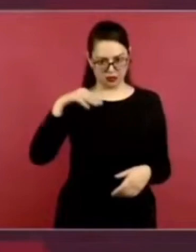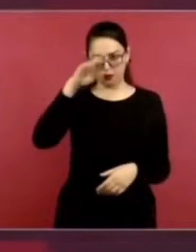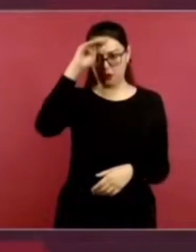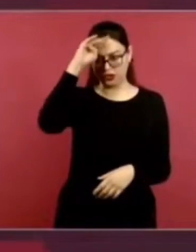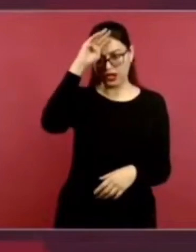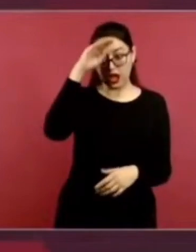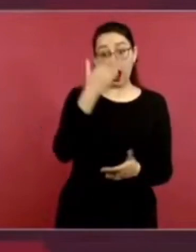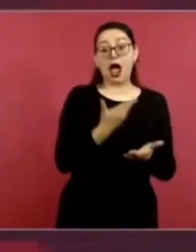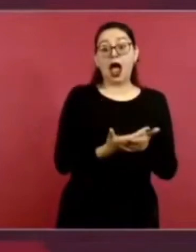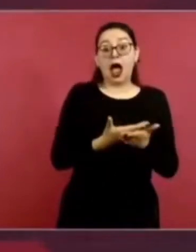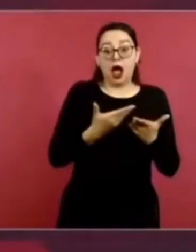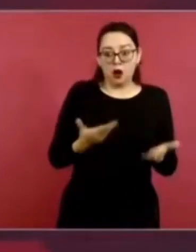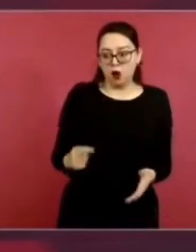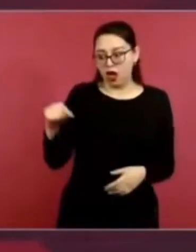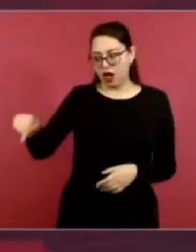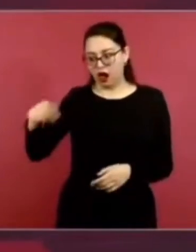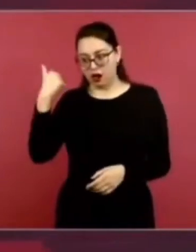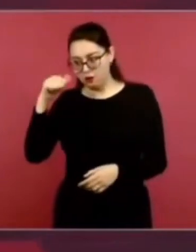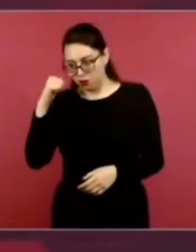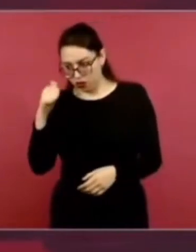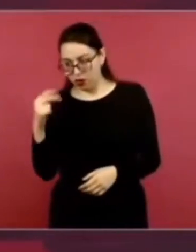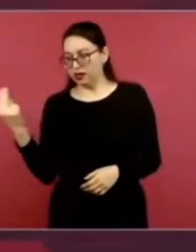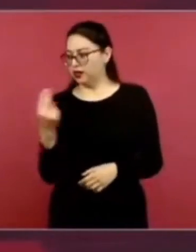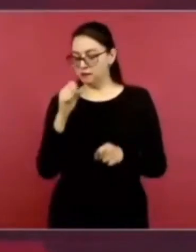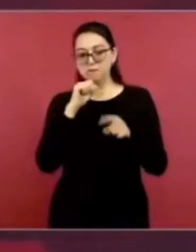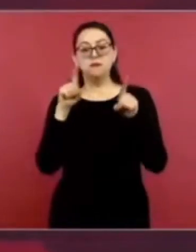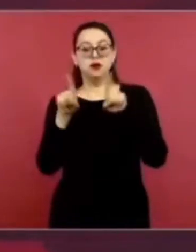Acapulco, porque